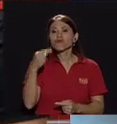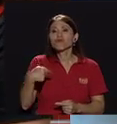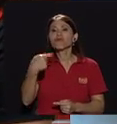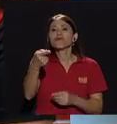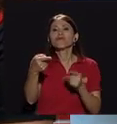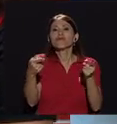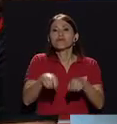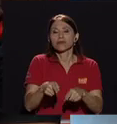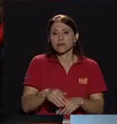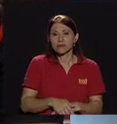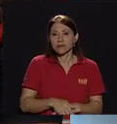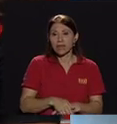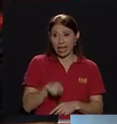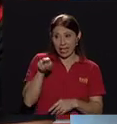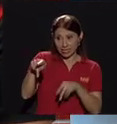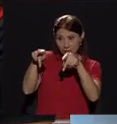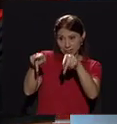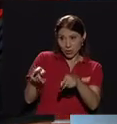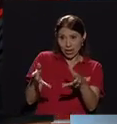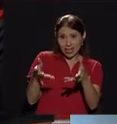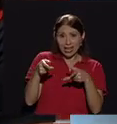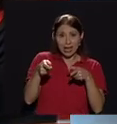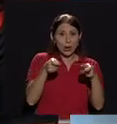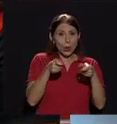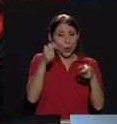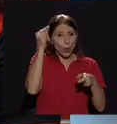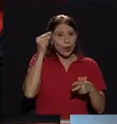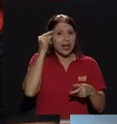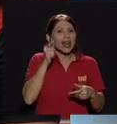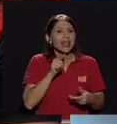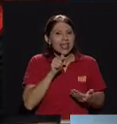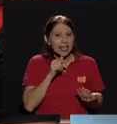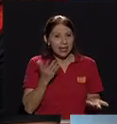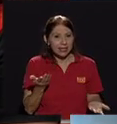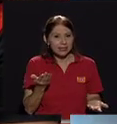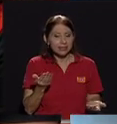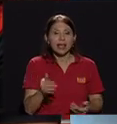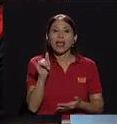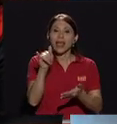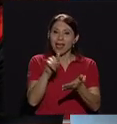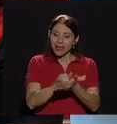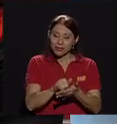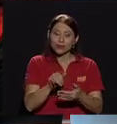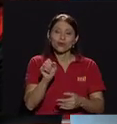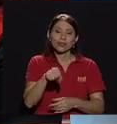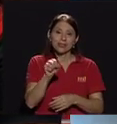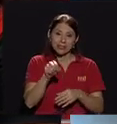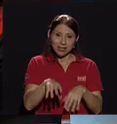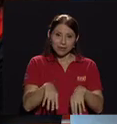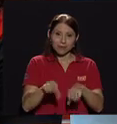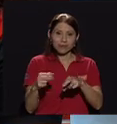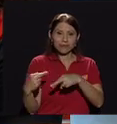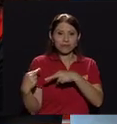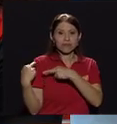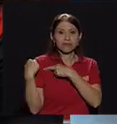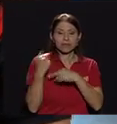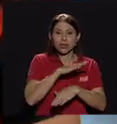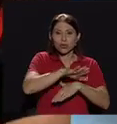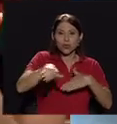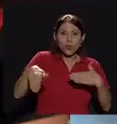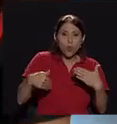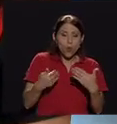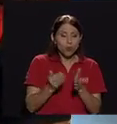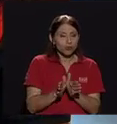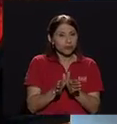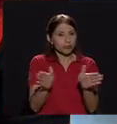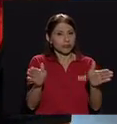quiénes quisiera ese candidato o candidato gobernar, sí, ¿verdad? Y eso sí es una responsabilidad de las ciudadanas y ciudadanos y sobre